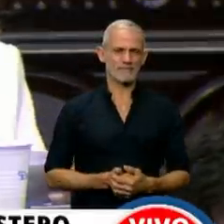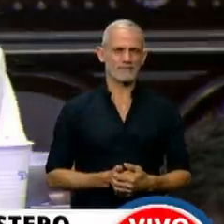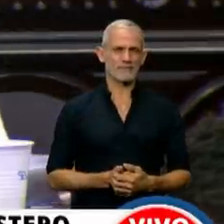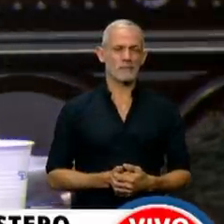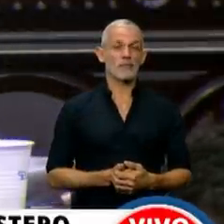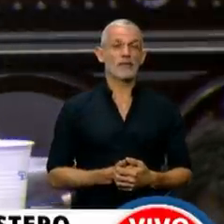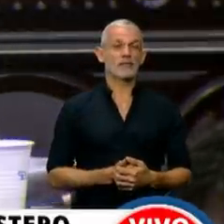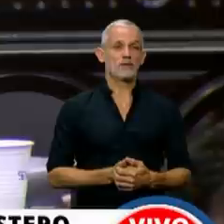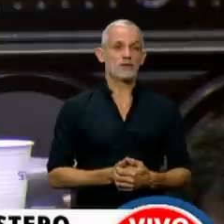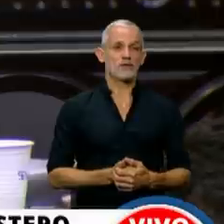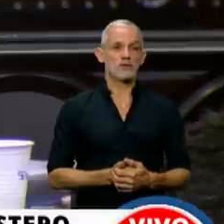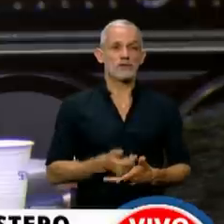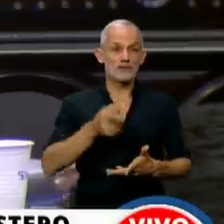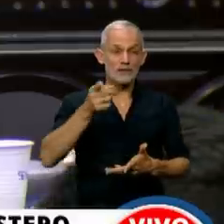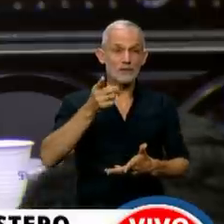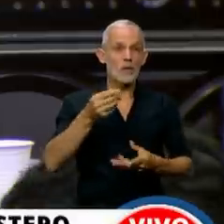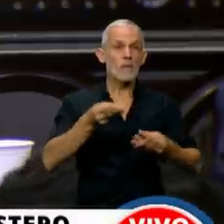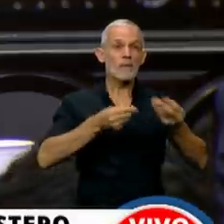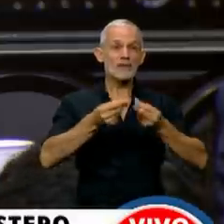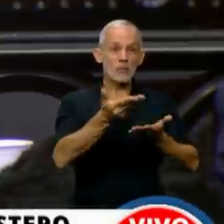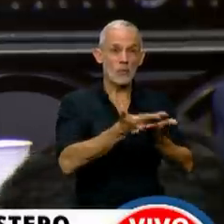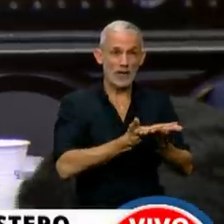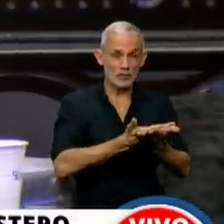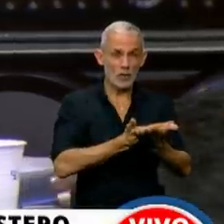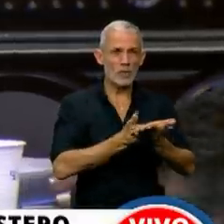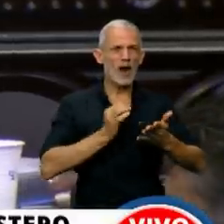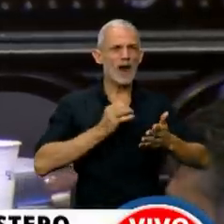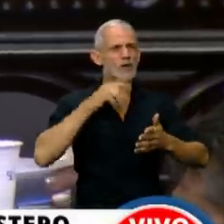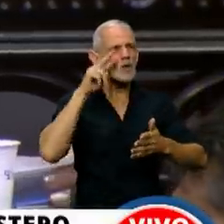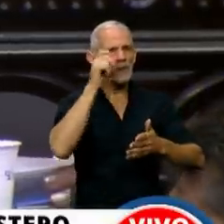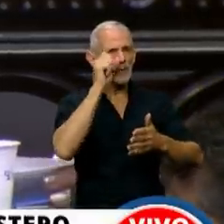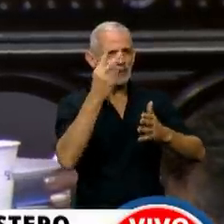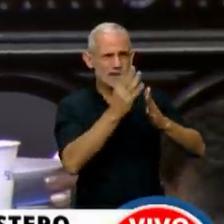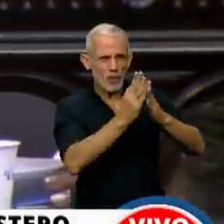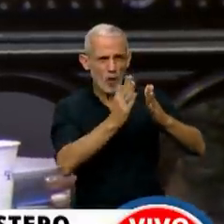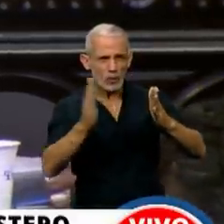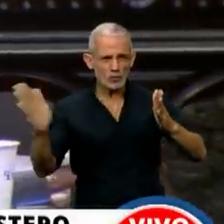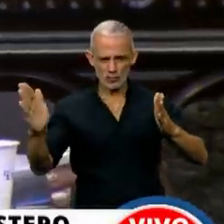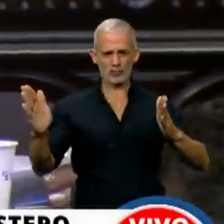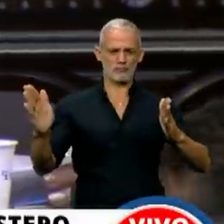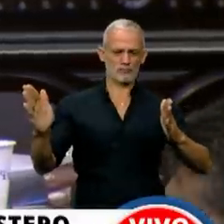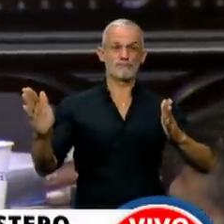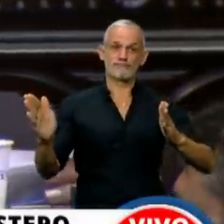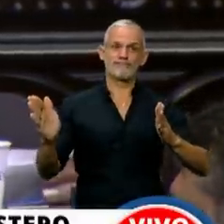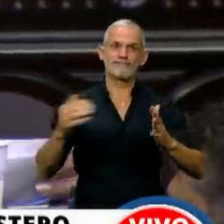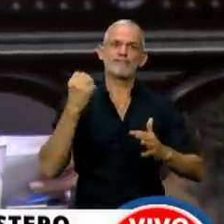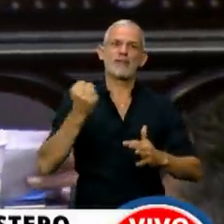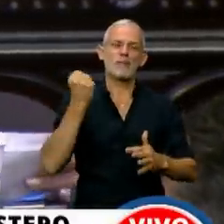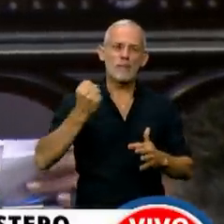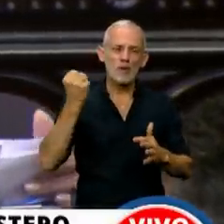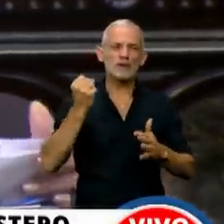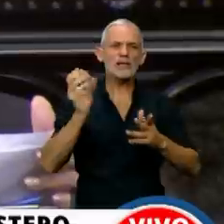estamos hablando de un presupuesto para el 2022 y sería muy importante